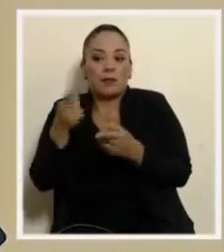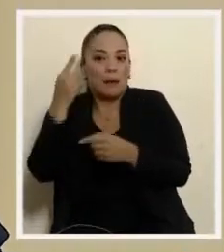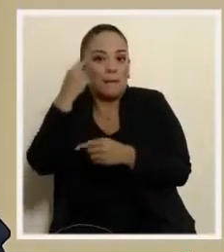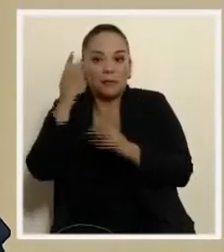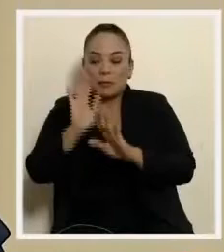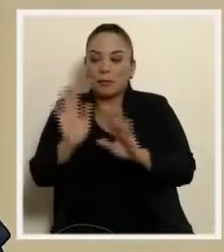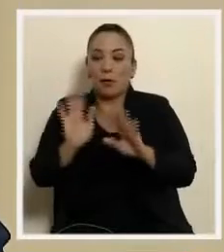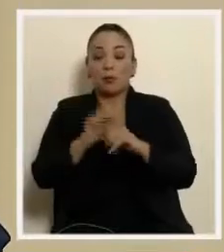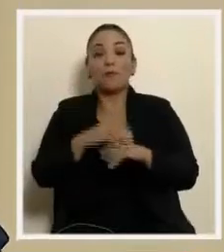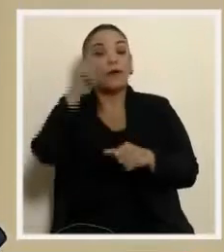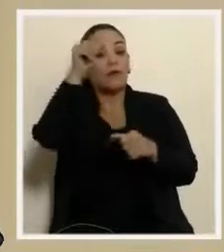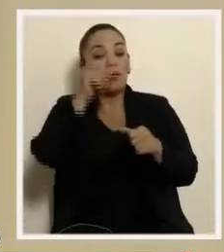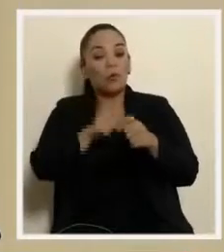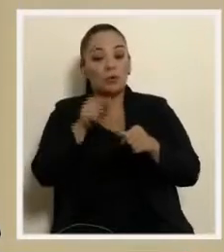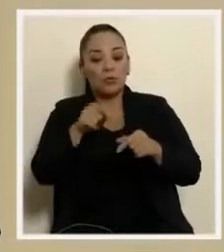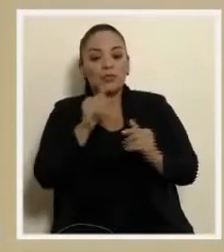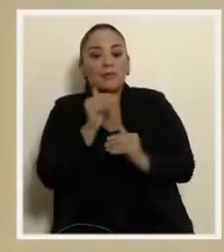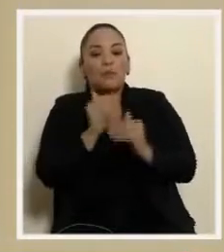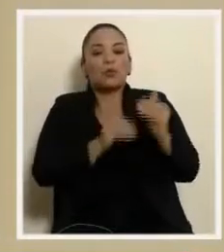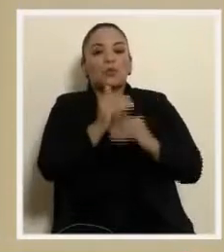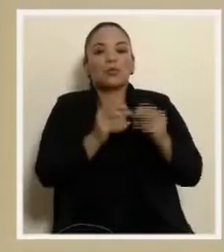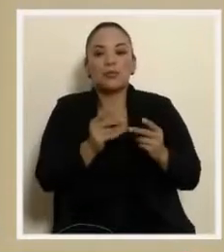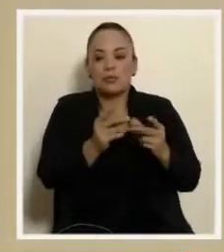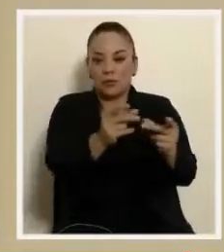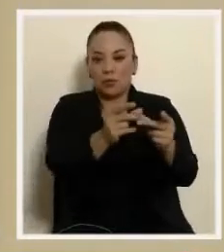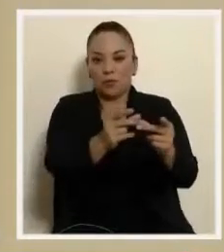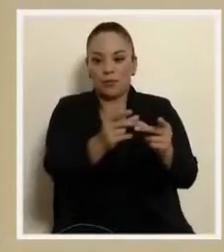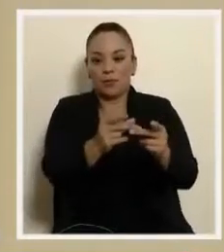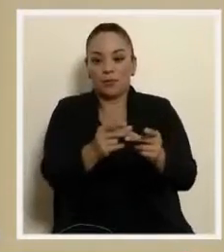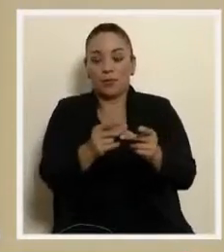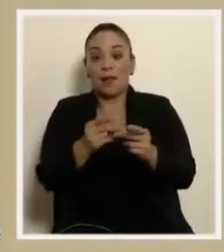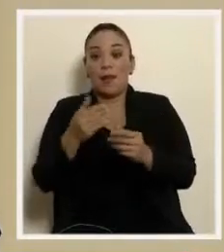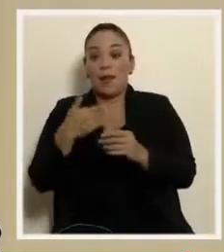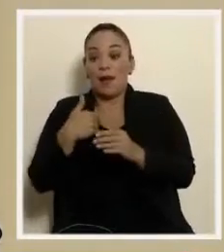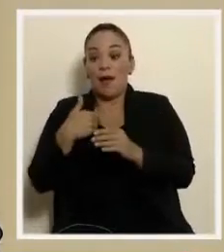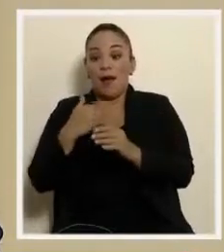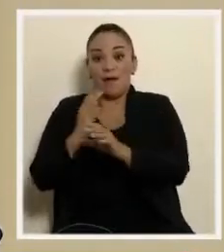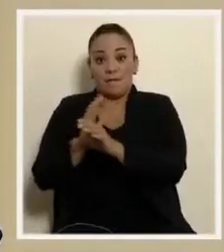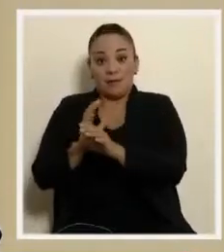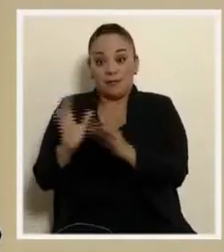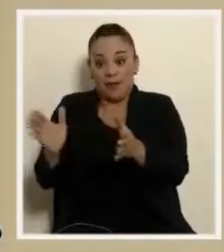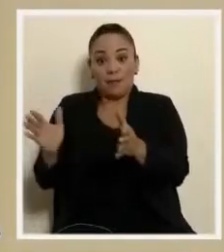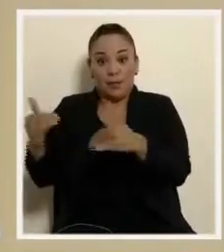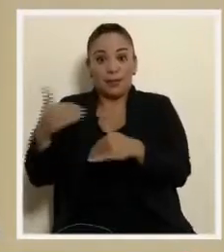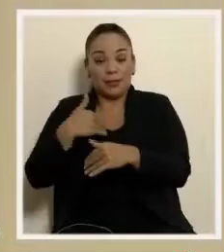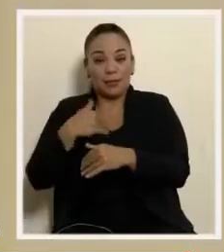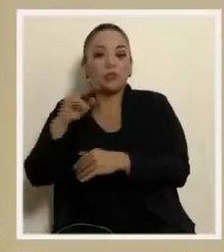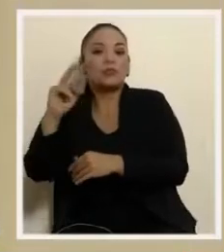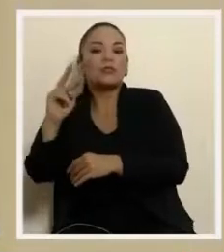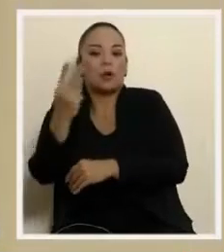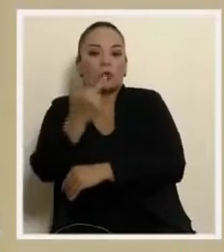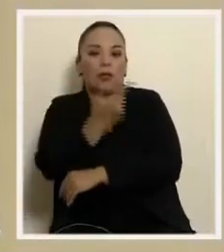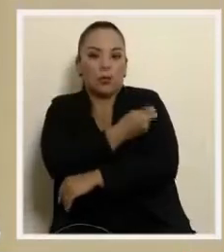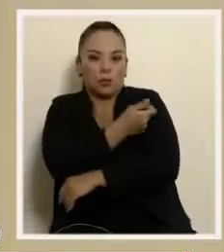que estamos en un proceso de aceleración. La reserva que se está manteniendo es para segunda dosis